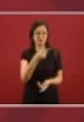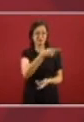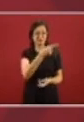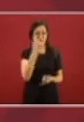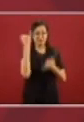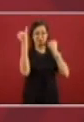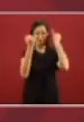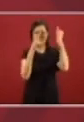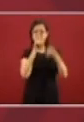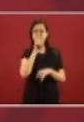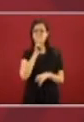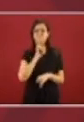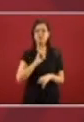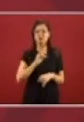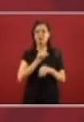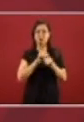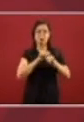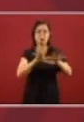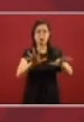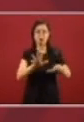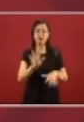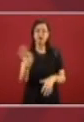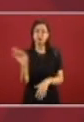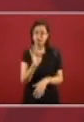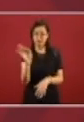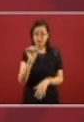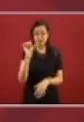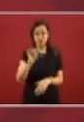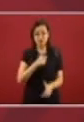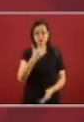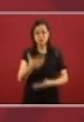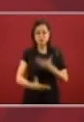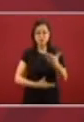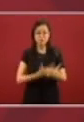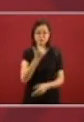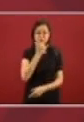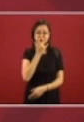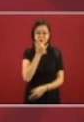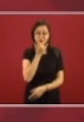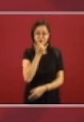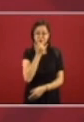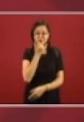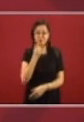pero a lo mejor hoy ofrece disculpa.